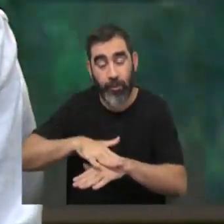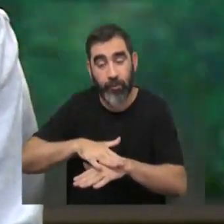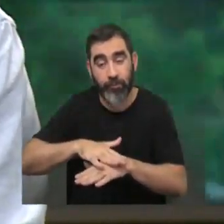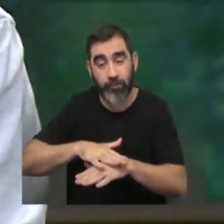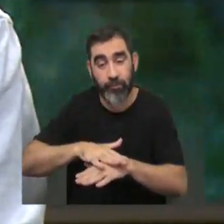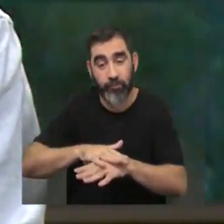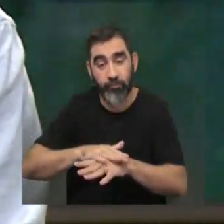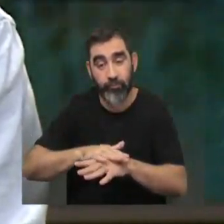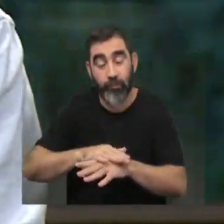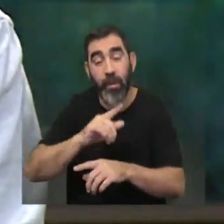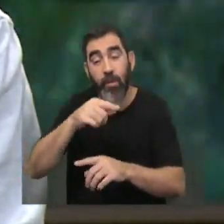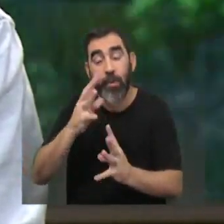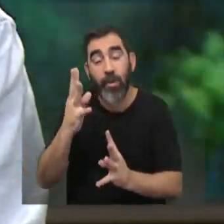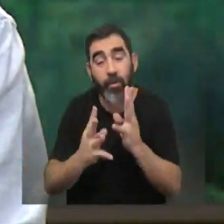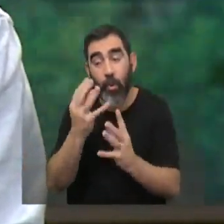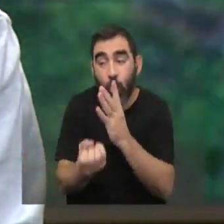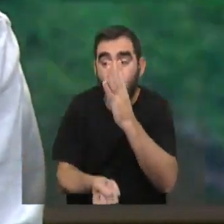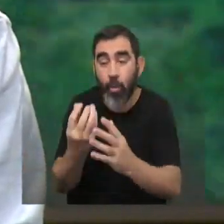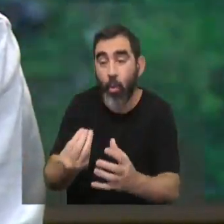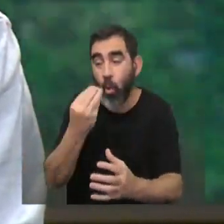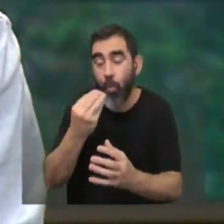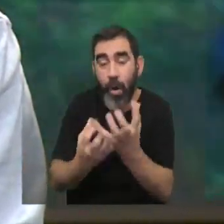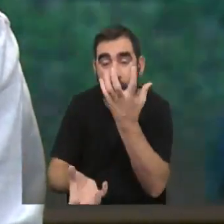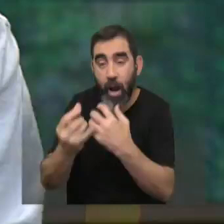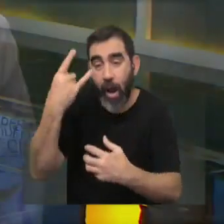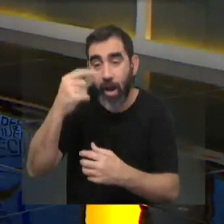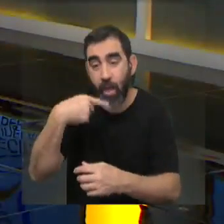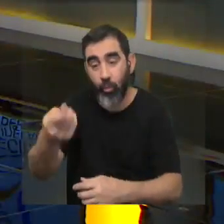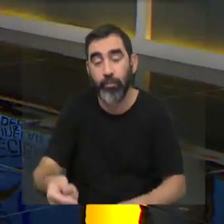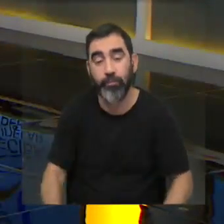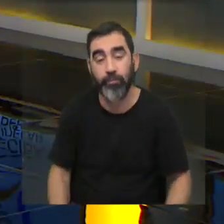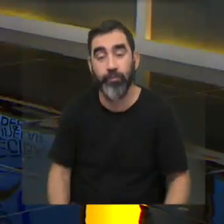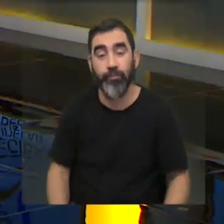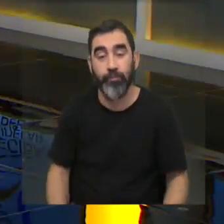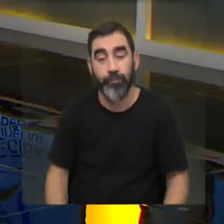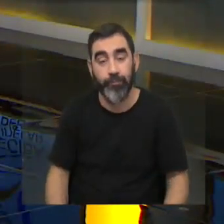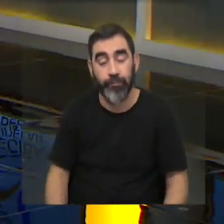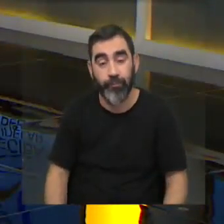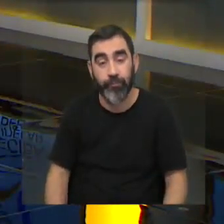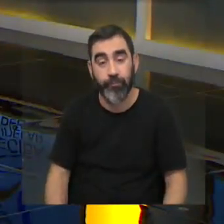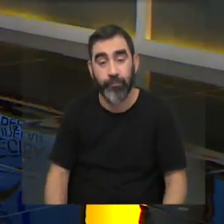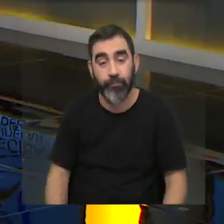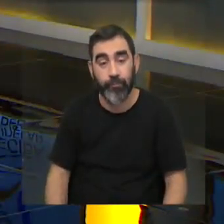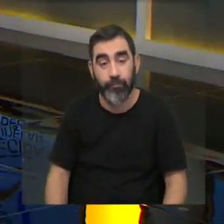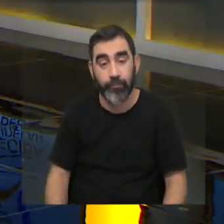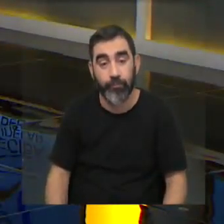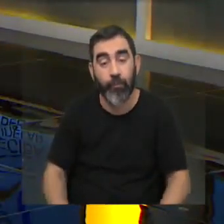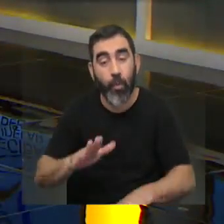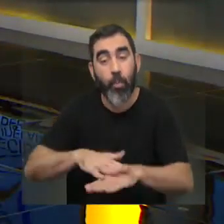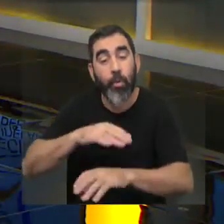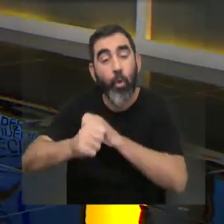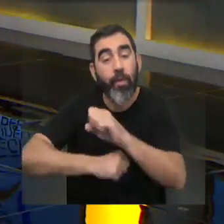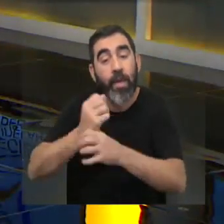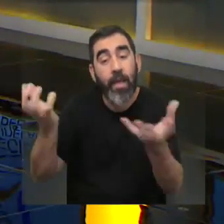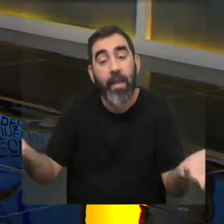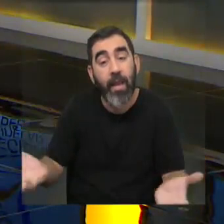permitir que el forraje tierno pueda ser consumido por el ganado doméstico. Y ahí entraste en otro de los hallazgos del trabajo de ustedes que tiene que ver con el momento del año.